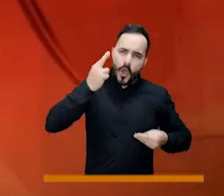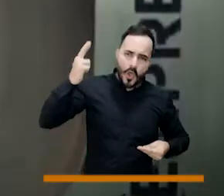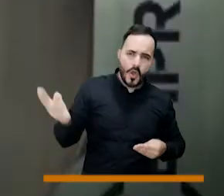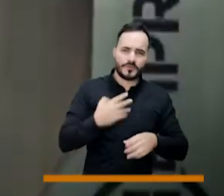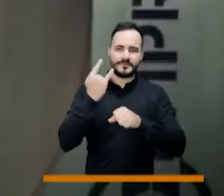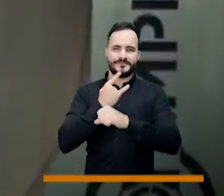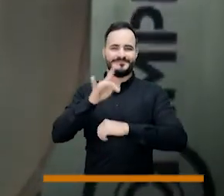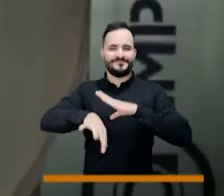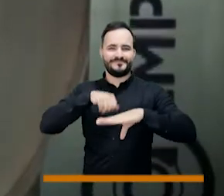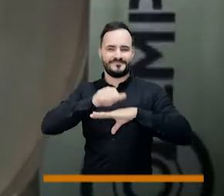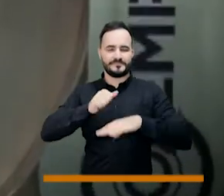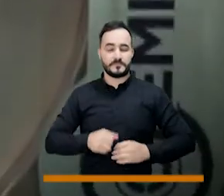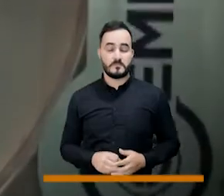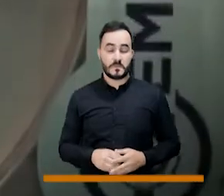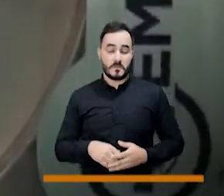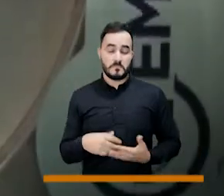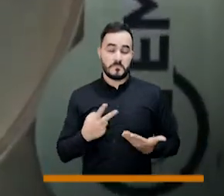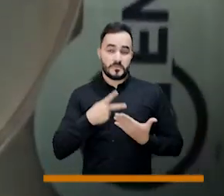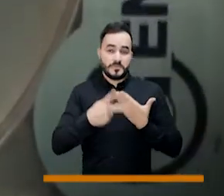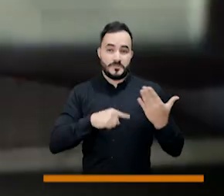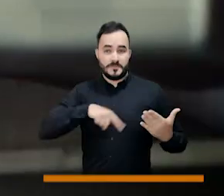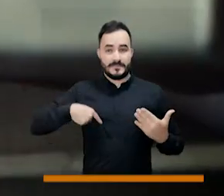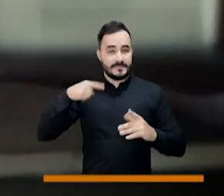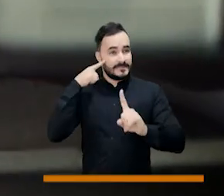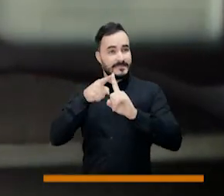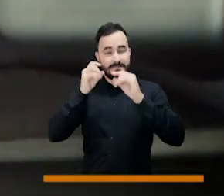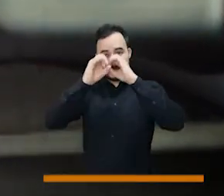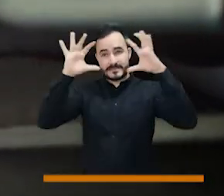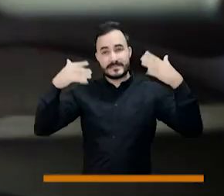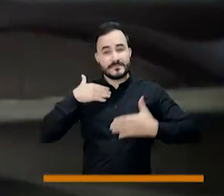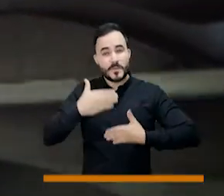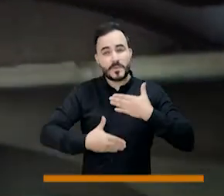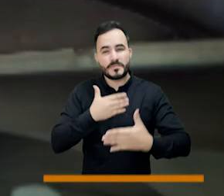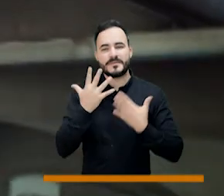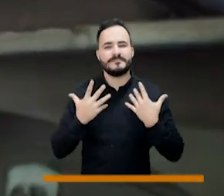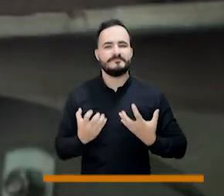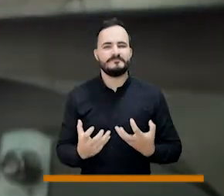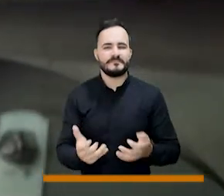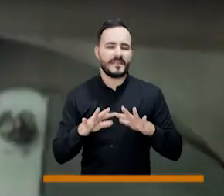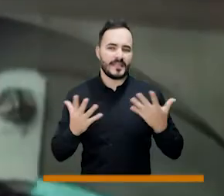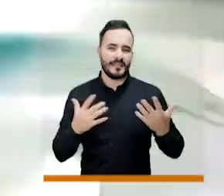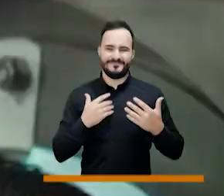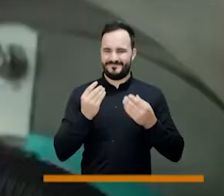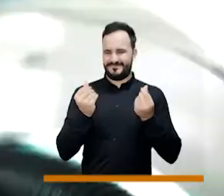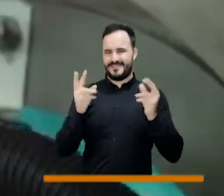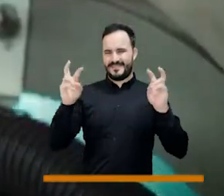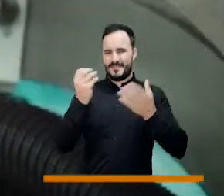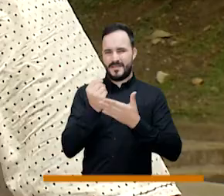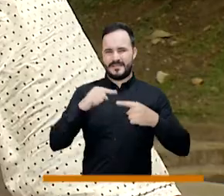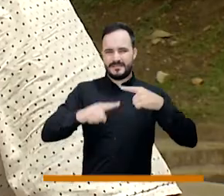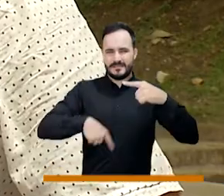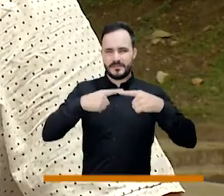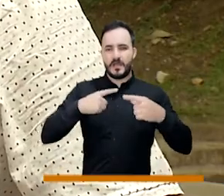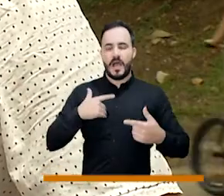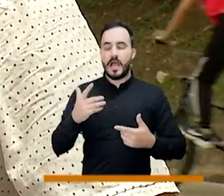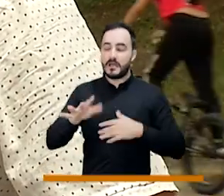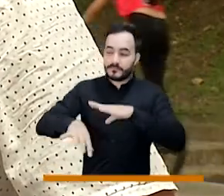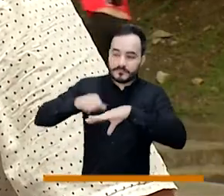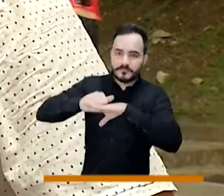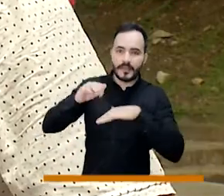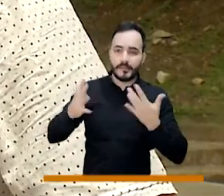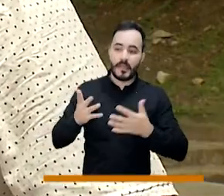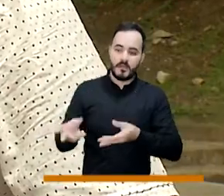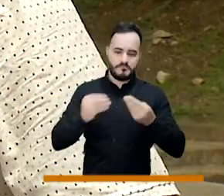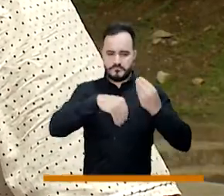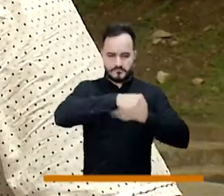como basura. ¿Con qué proyecto estamos tratando de vincular estos elementos a un tema de economía circular? A convertirlos